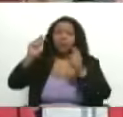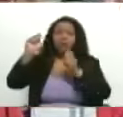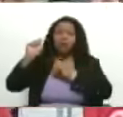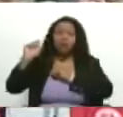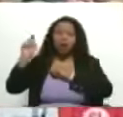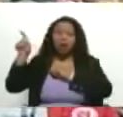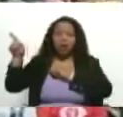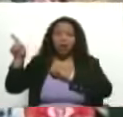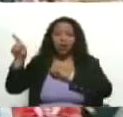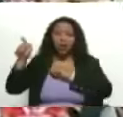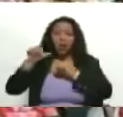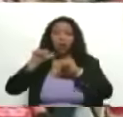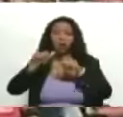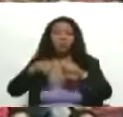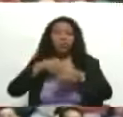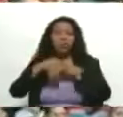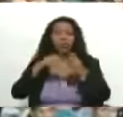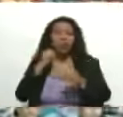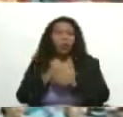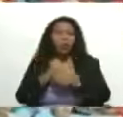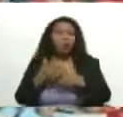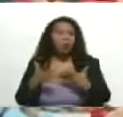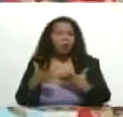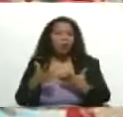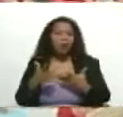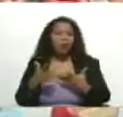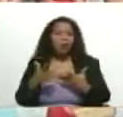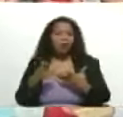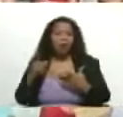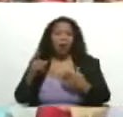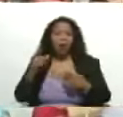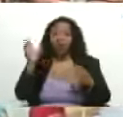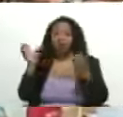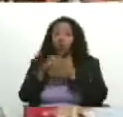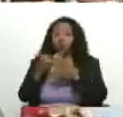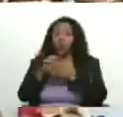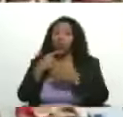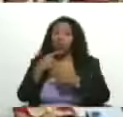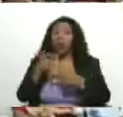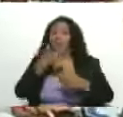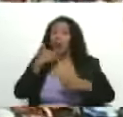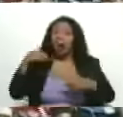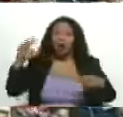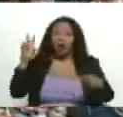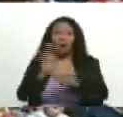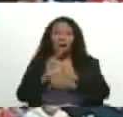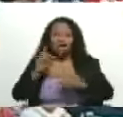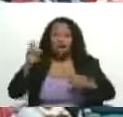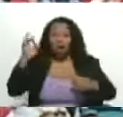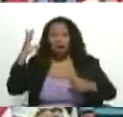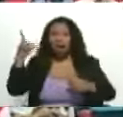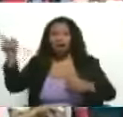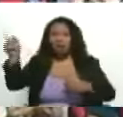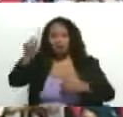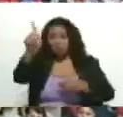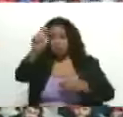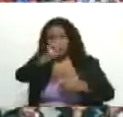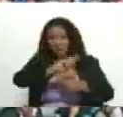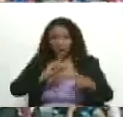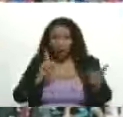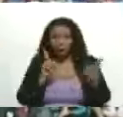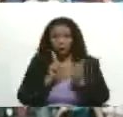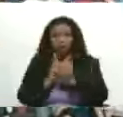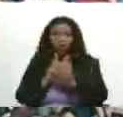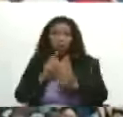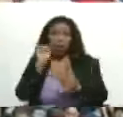mes eso se acababa. Chatarrita llamó a la violencia porque dijo que en un mes eso se acababa. Nos pusieron a pelear a